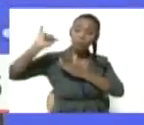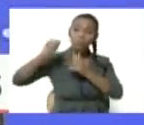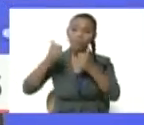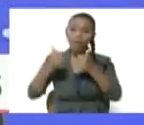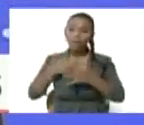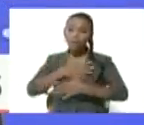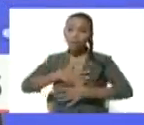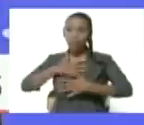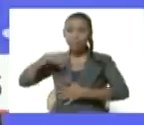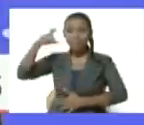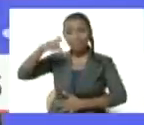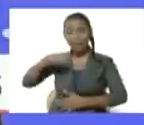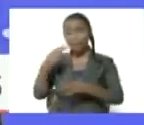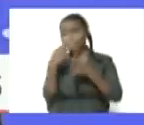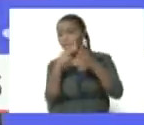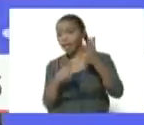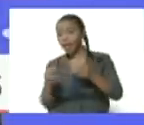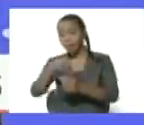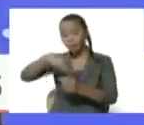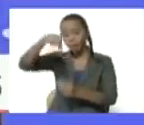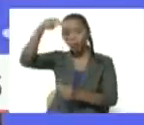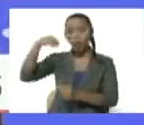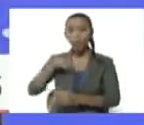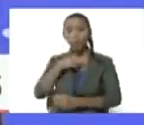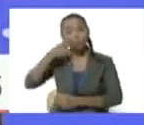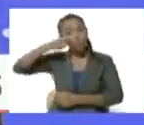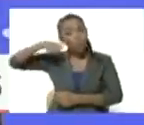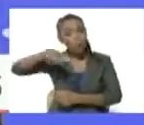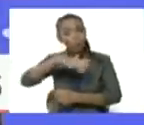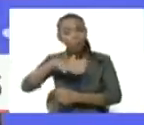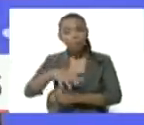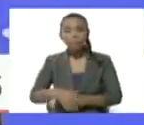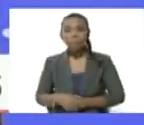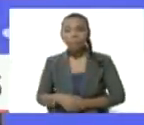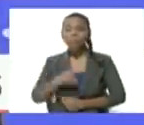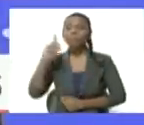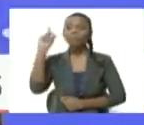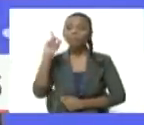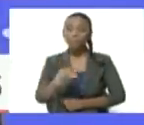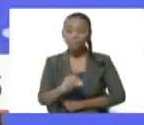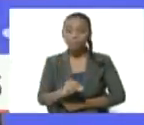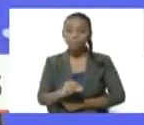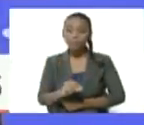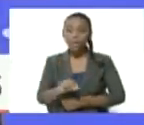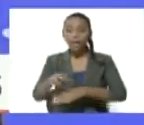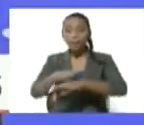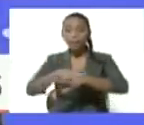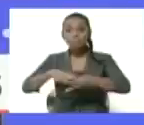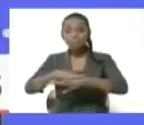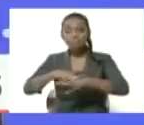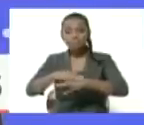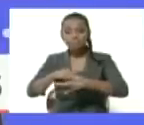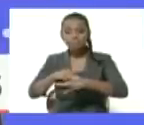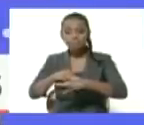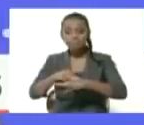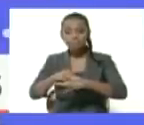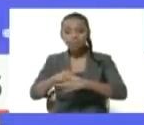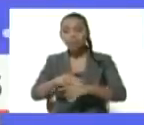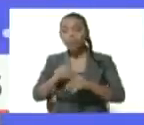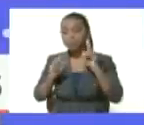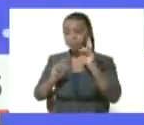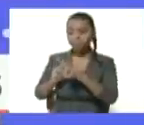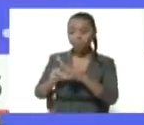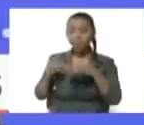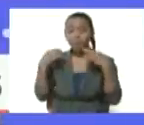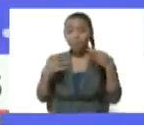las necesidades materiales y espirituales de nuestro pueblo. También con el ministro Reverol vimos el papel que puede